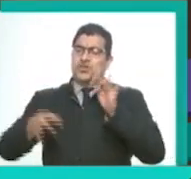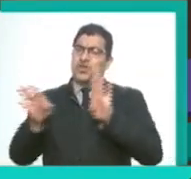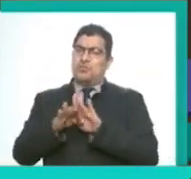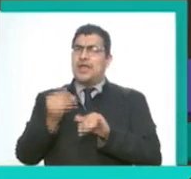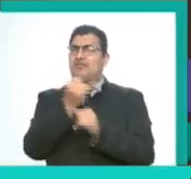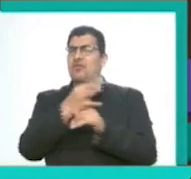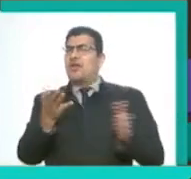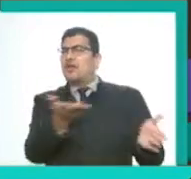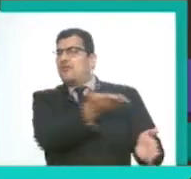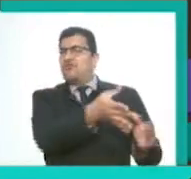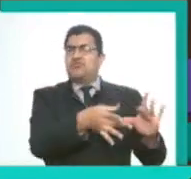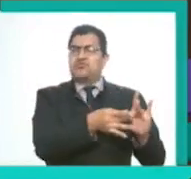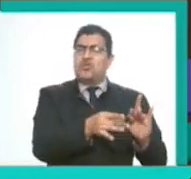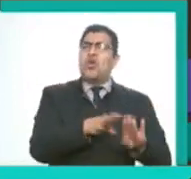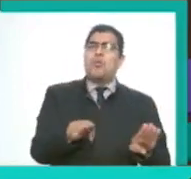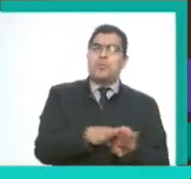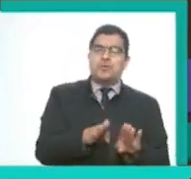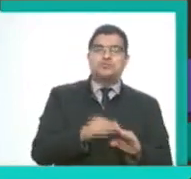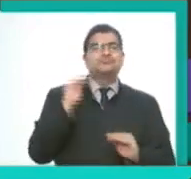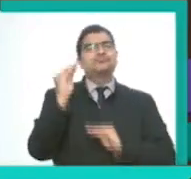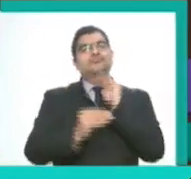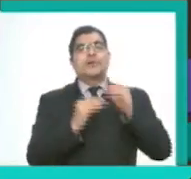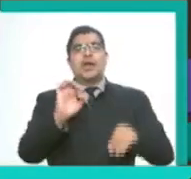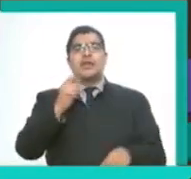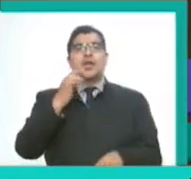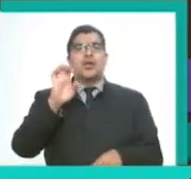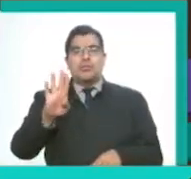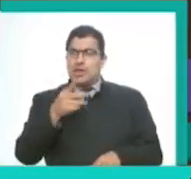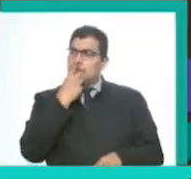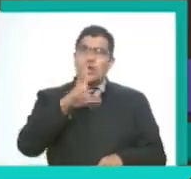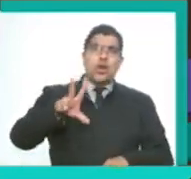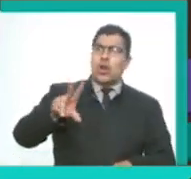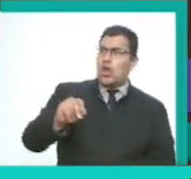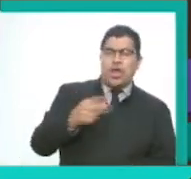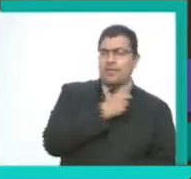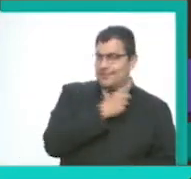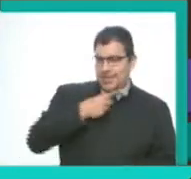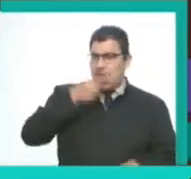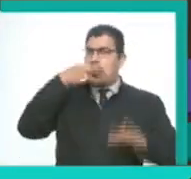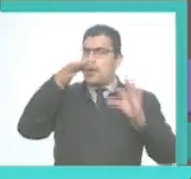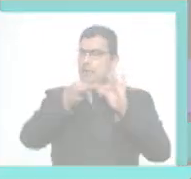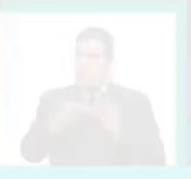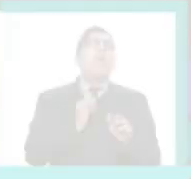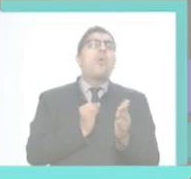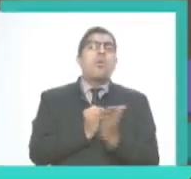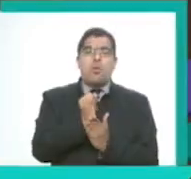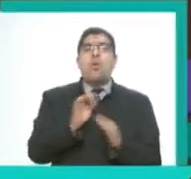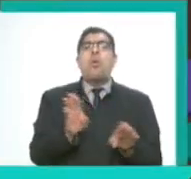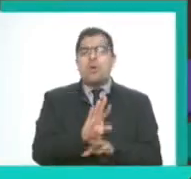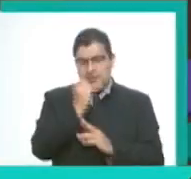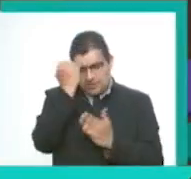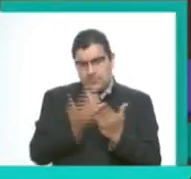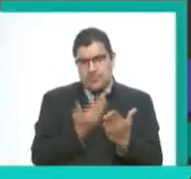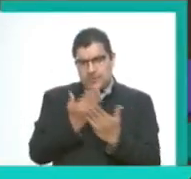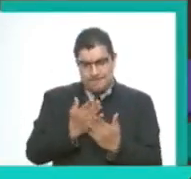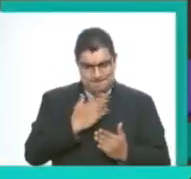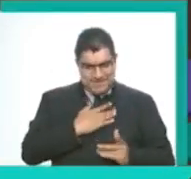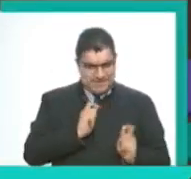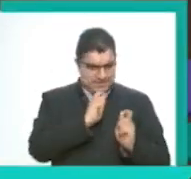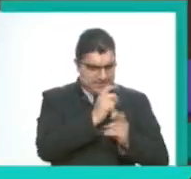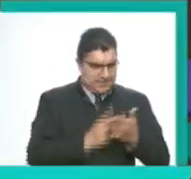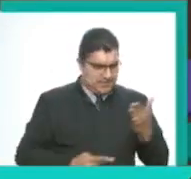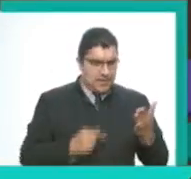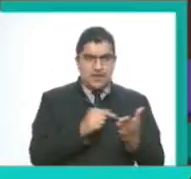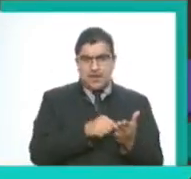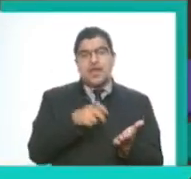la información en los alegatos las que te dé gobernación reiteró nuevamente su respuesta original esta ponencia mi cargo propone